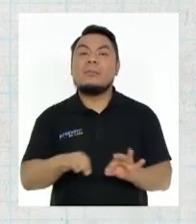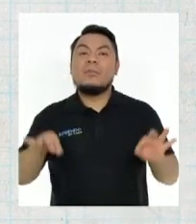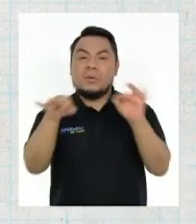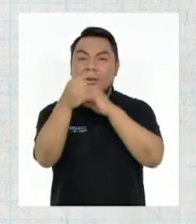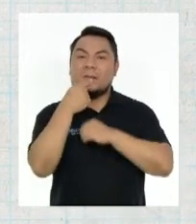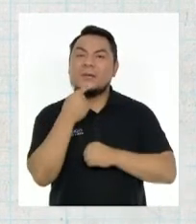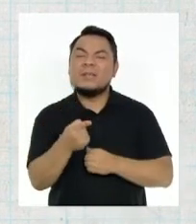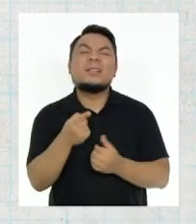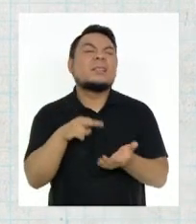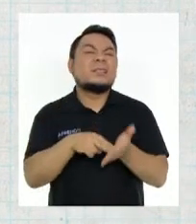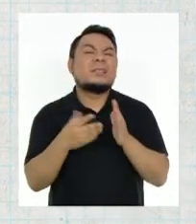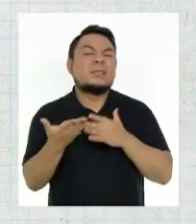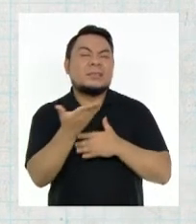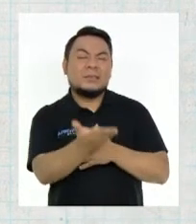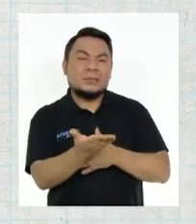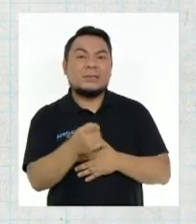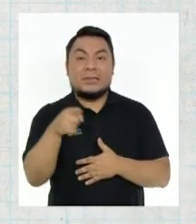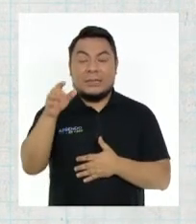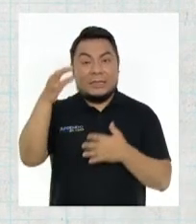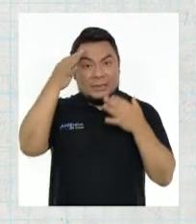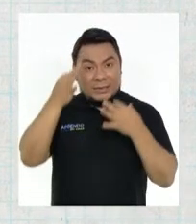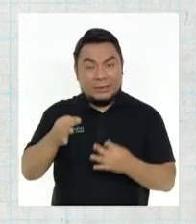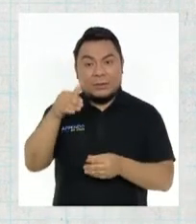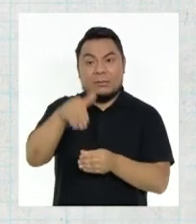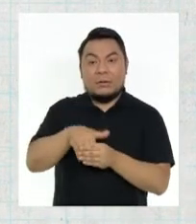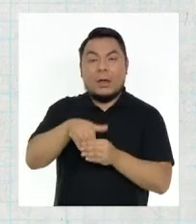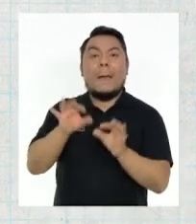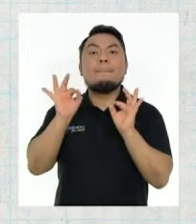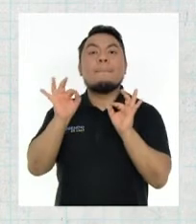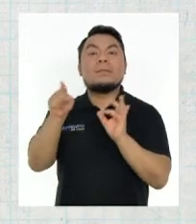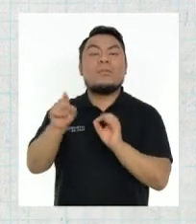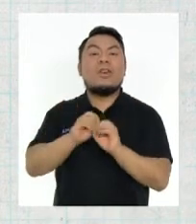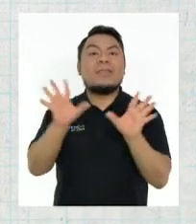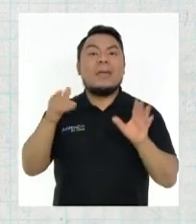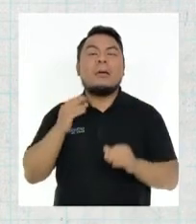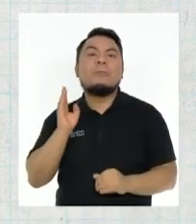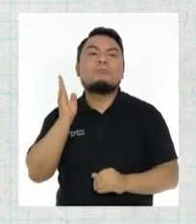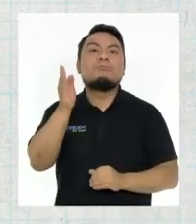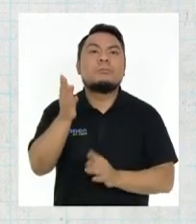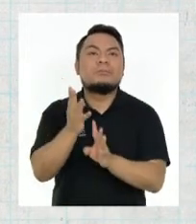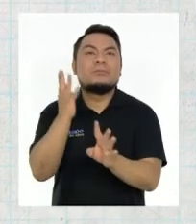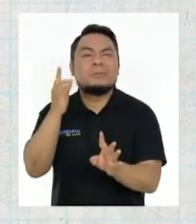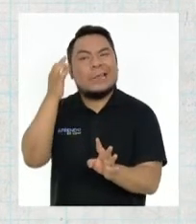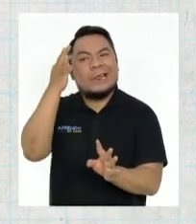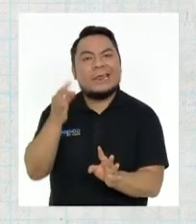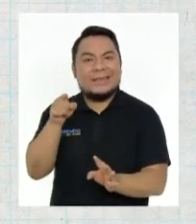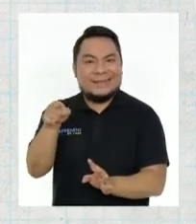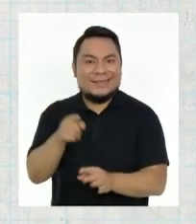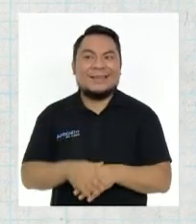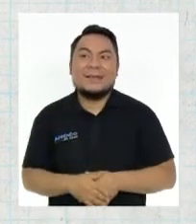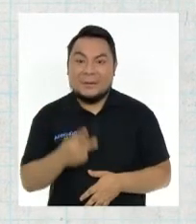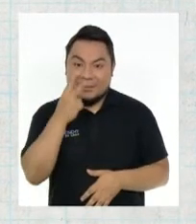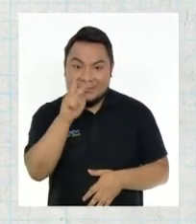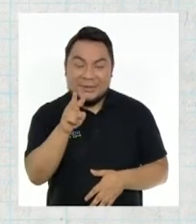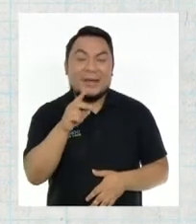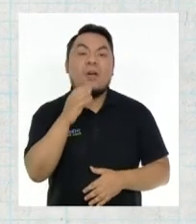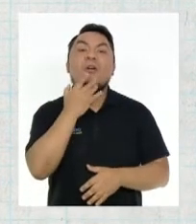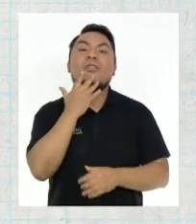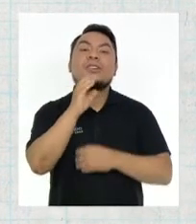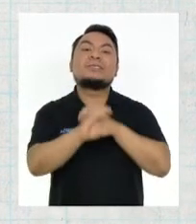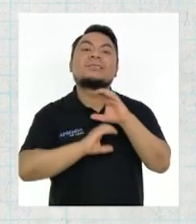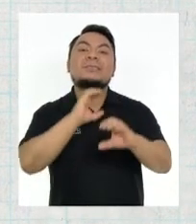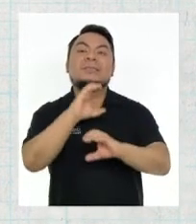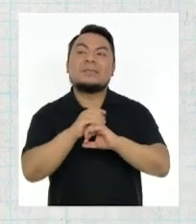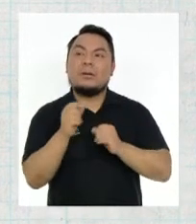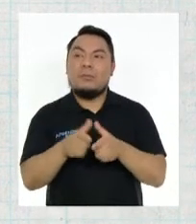lo que sucede con aquellos que deciden su voto el mismo día de la elección. Miremos la barra de color celeste. Un